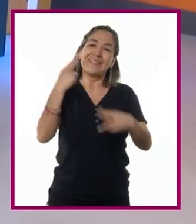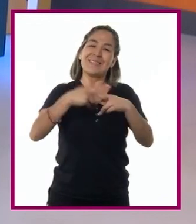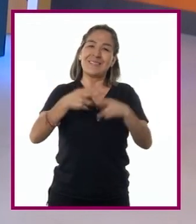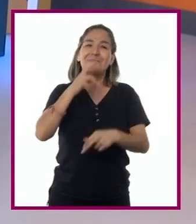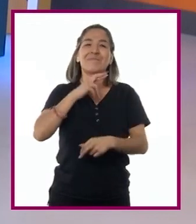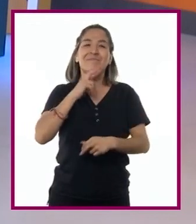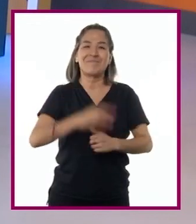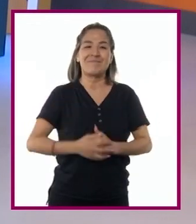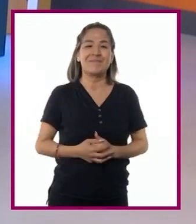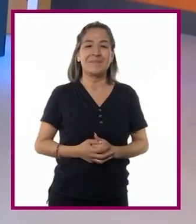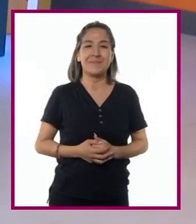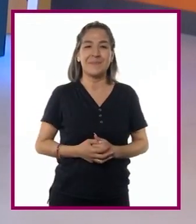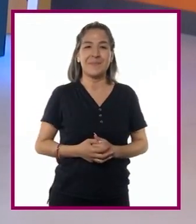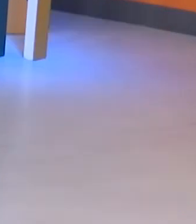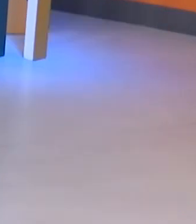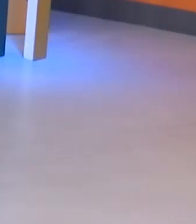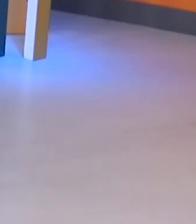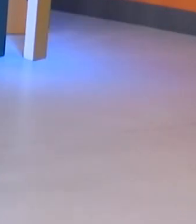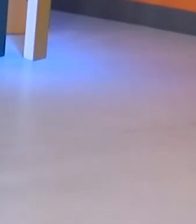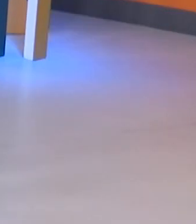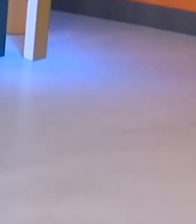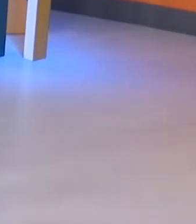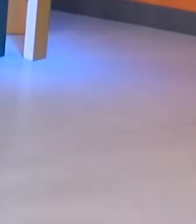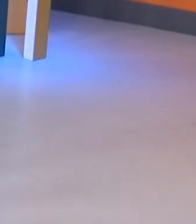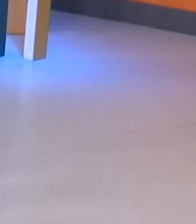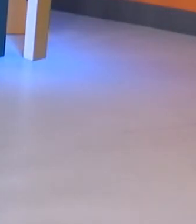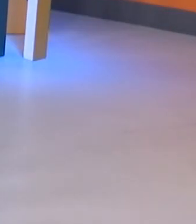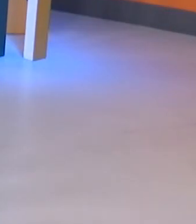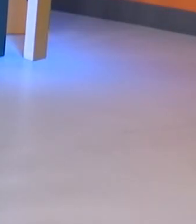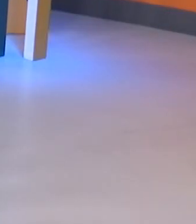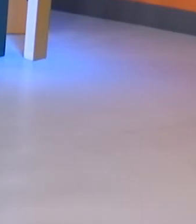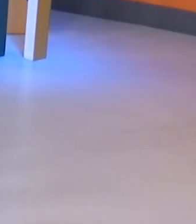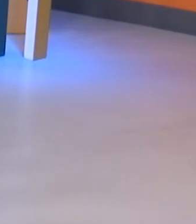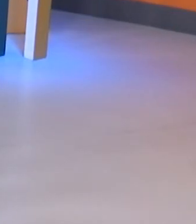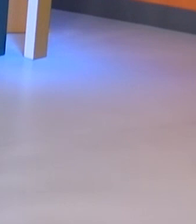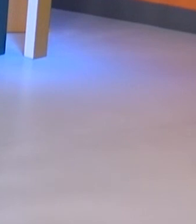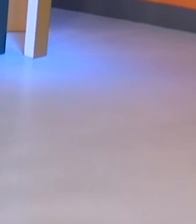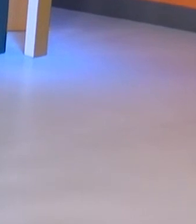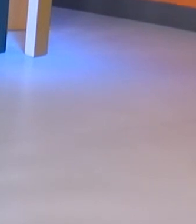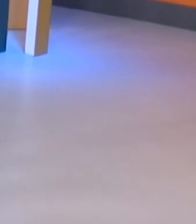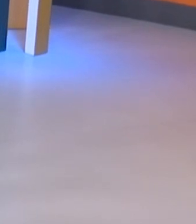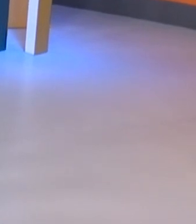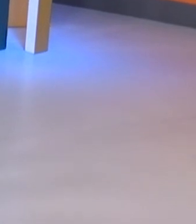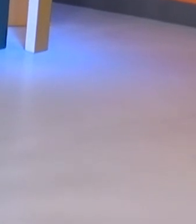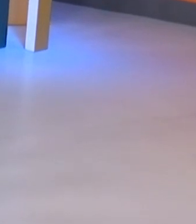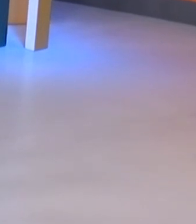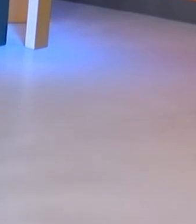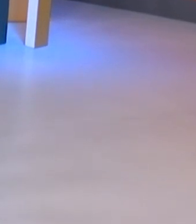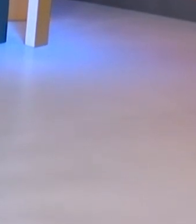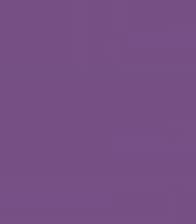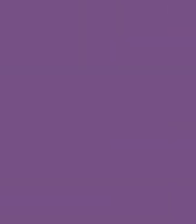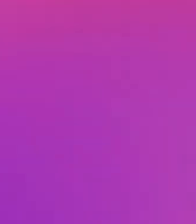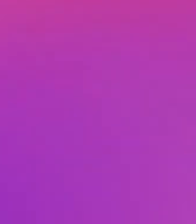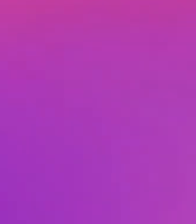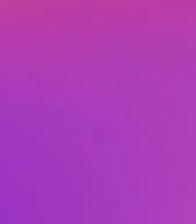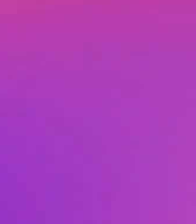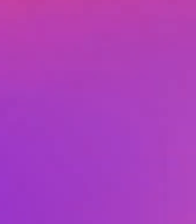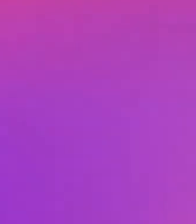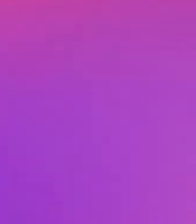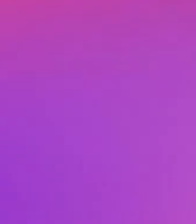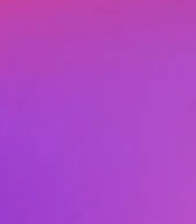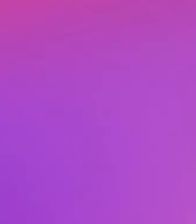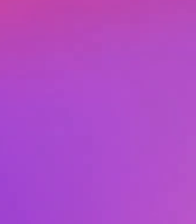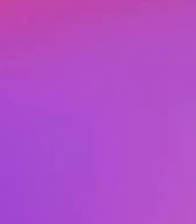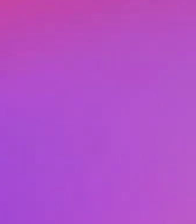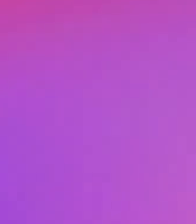pronto! Maestra, fíjese que yo la verdad a veces sí creo mucho en esas propagandas y sí he llegado a comprar esos medicamentos.